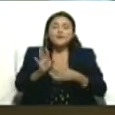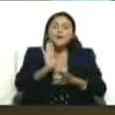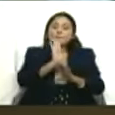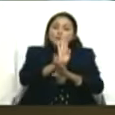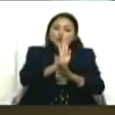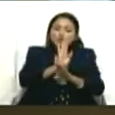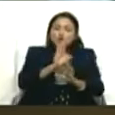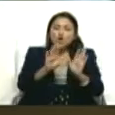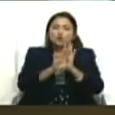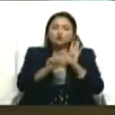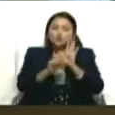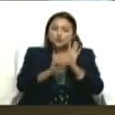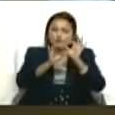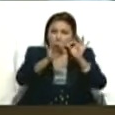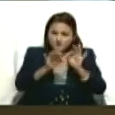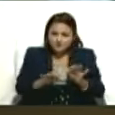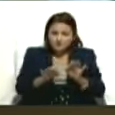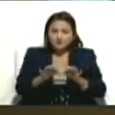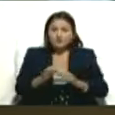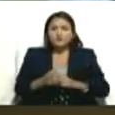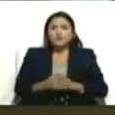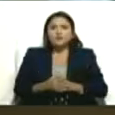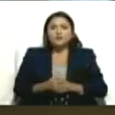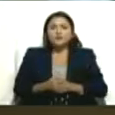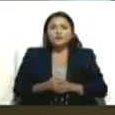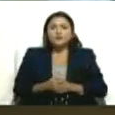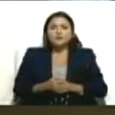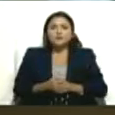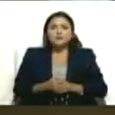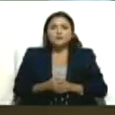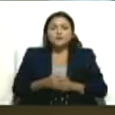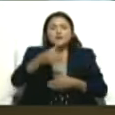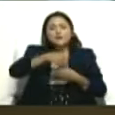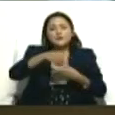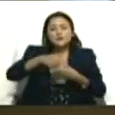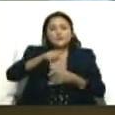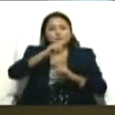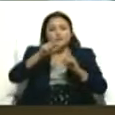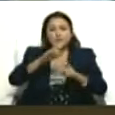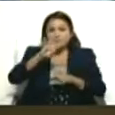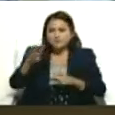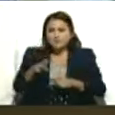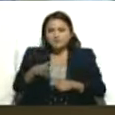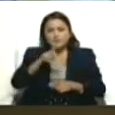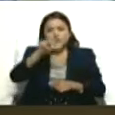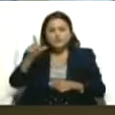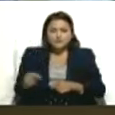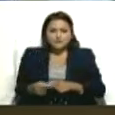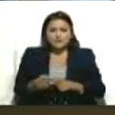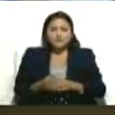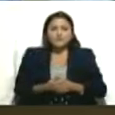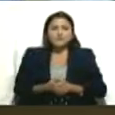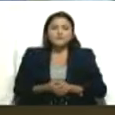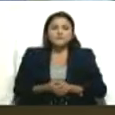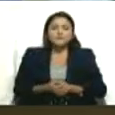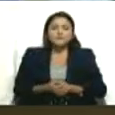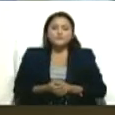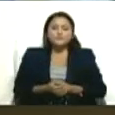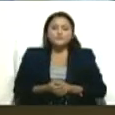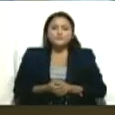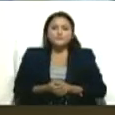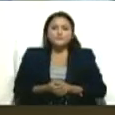amparo constitucional por la protección del referéndum consultivo en defensa